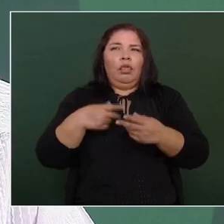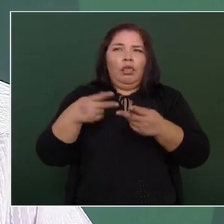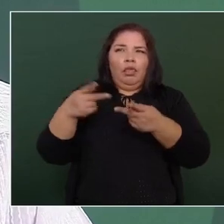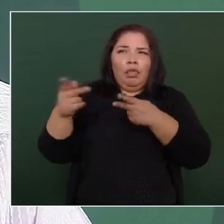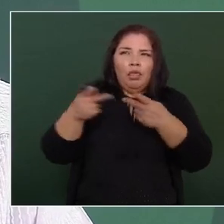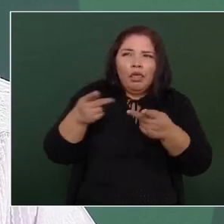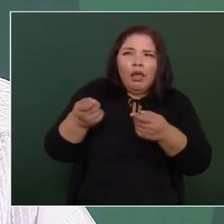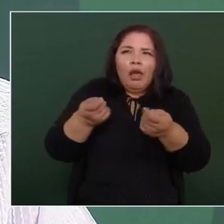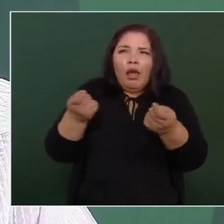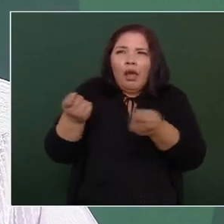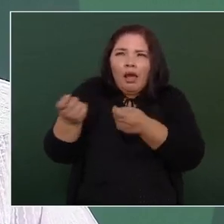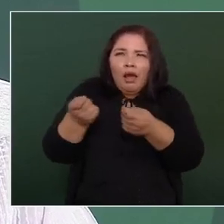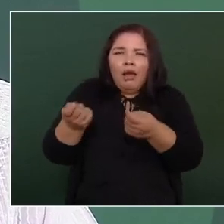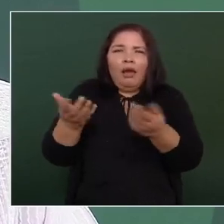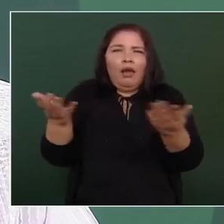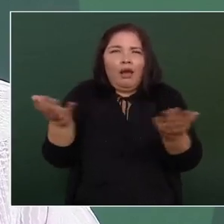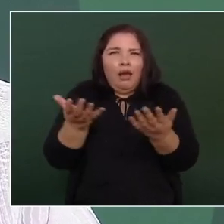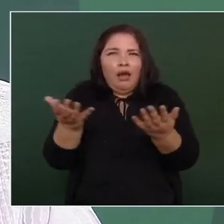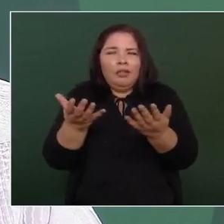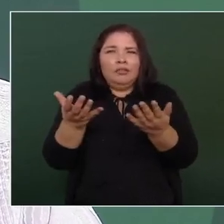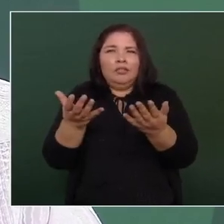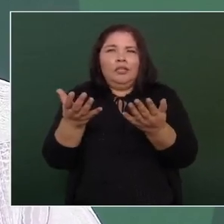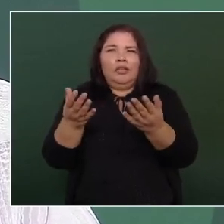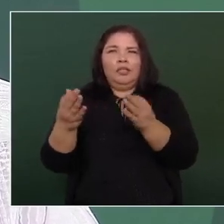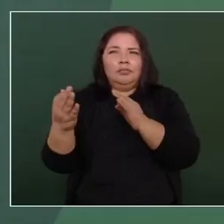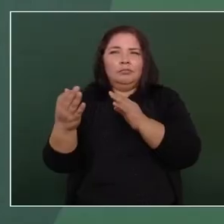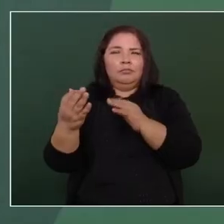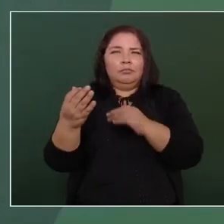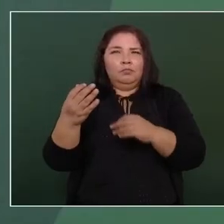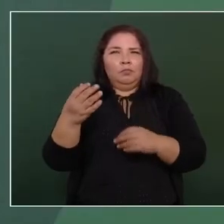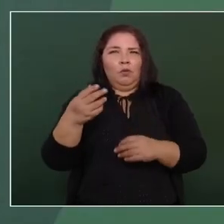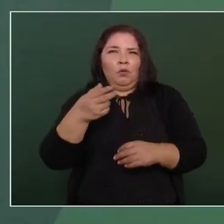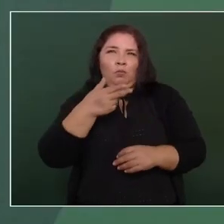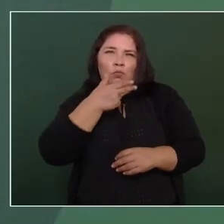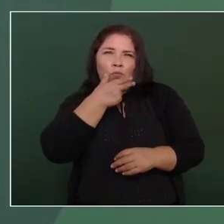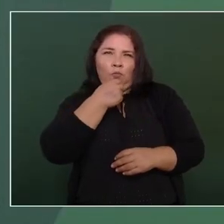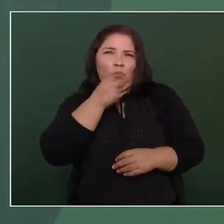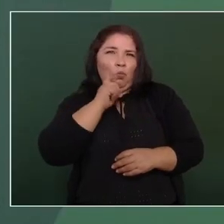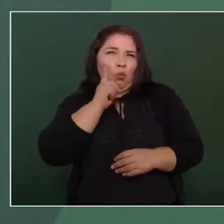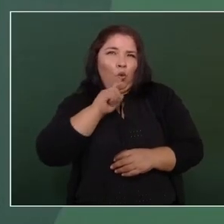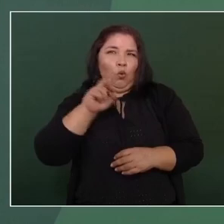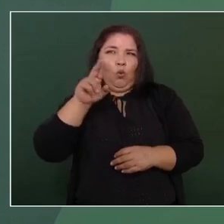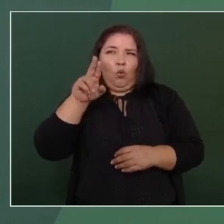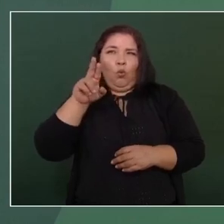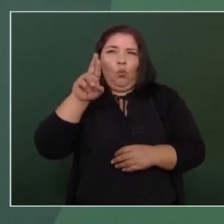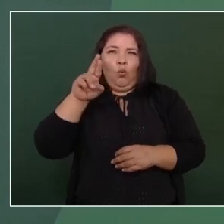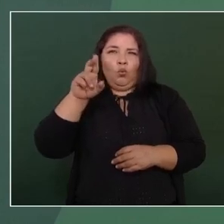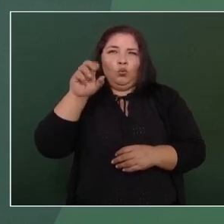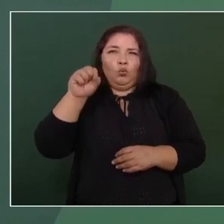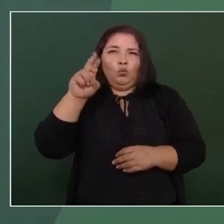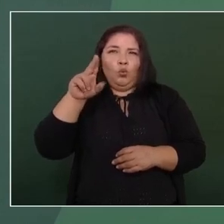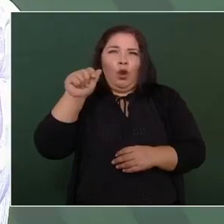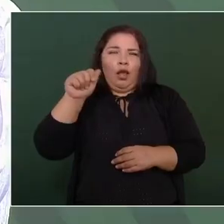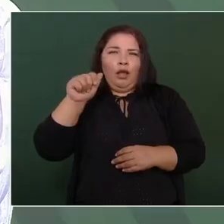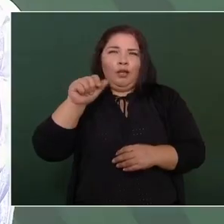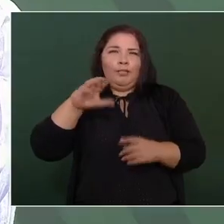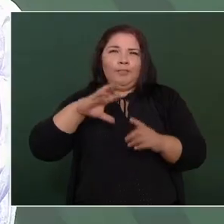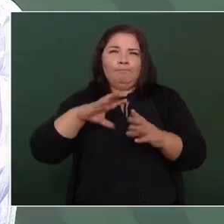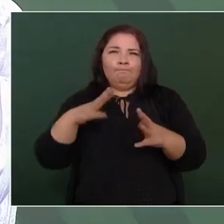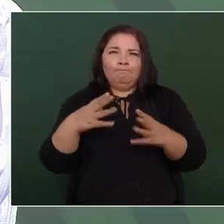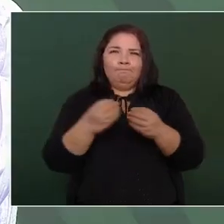tratarlo directamente con la señora Úrsula de la Unión